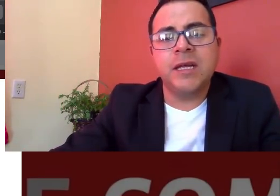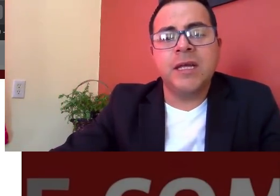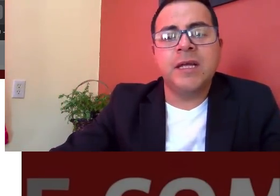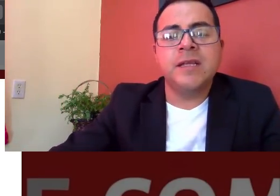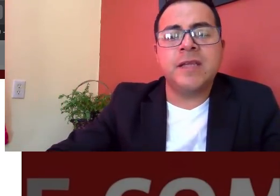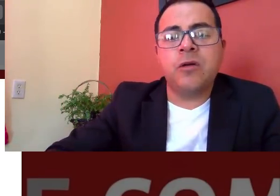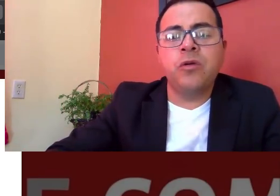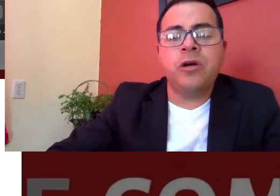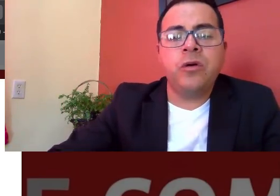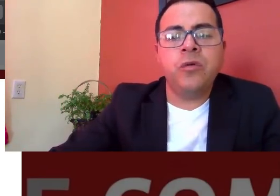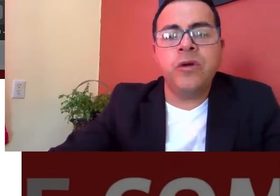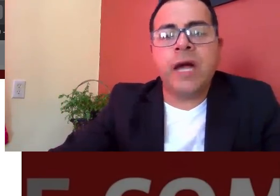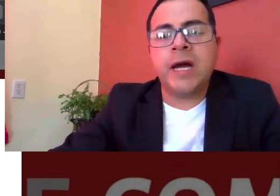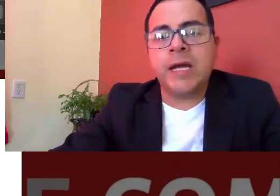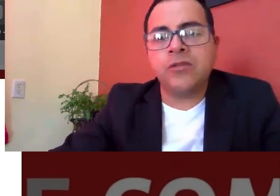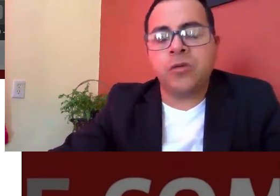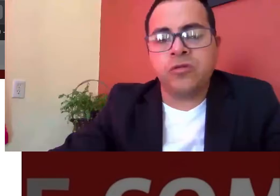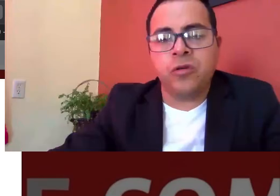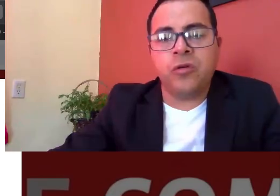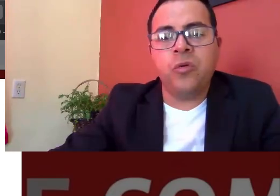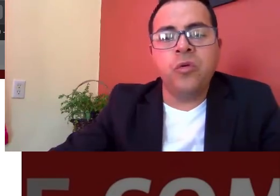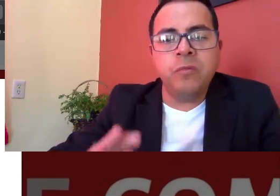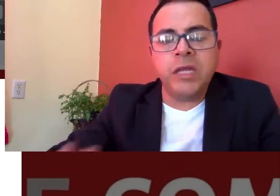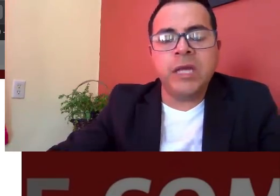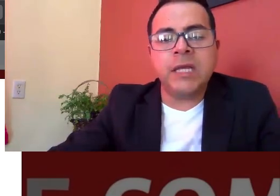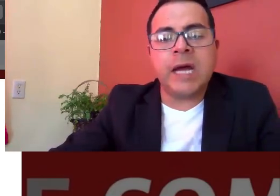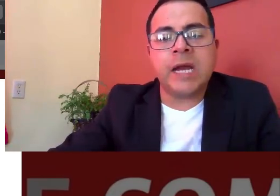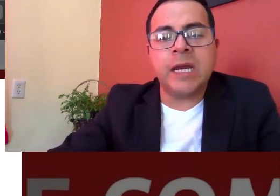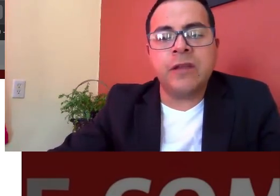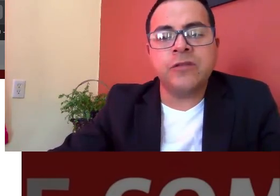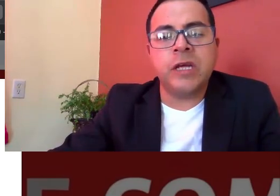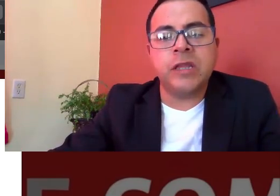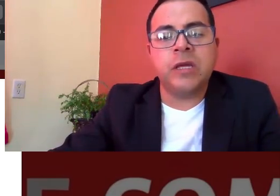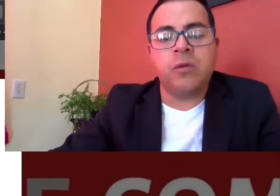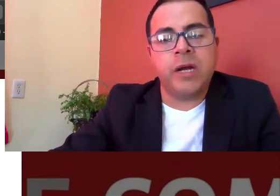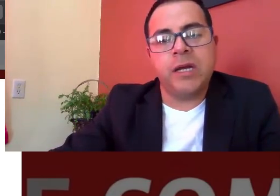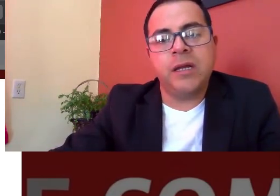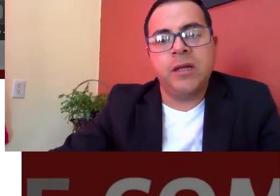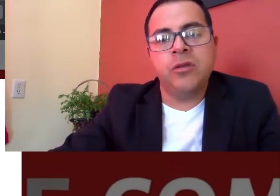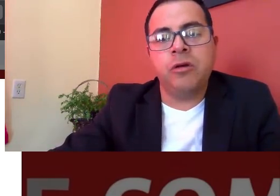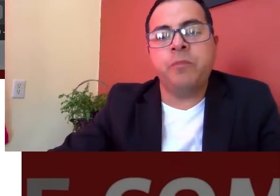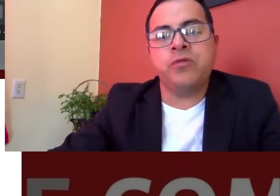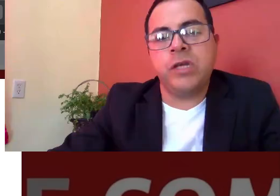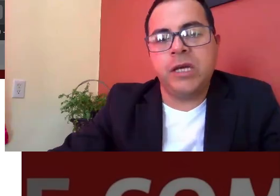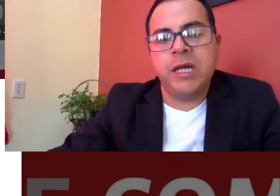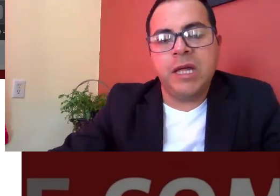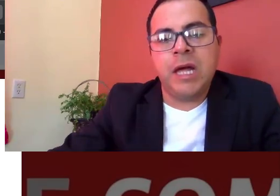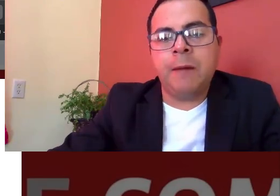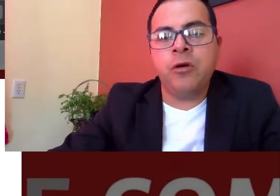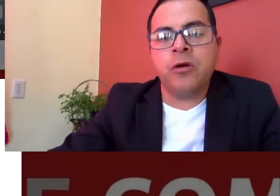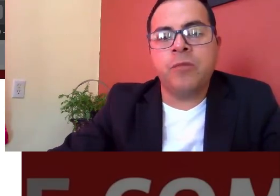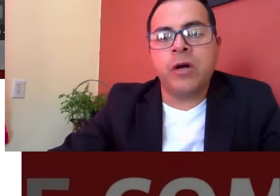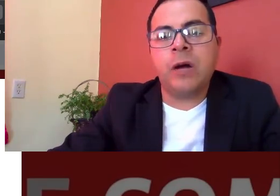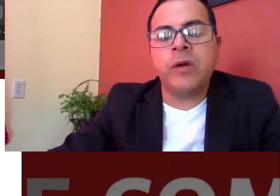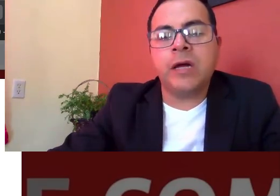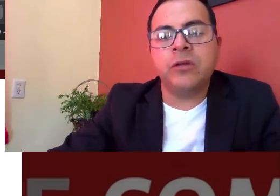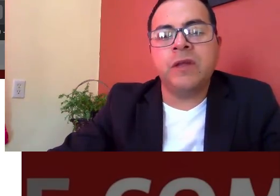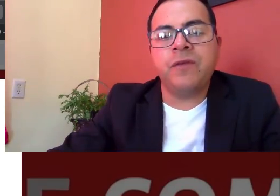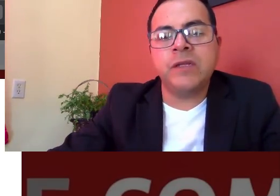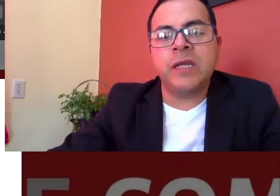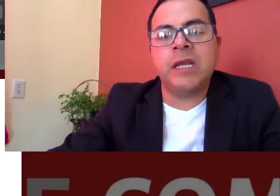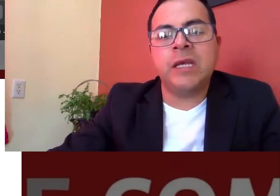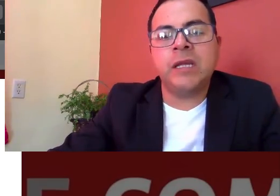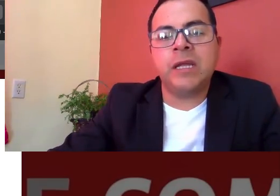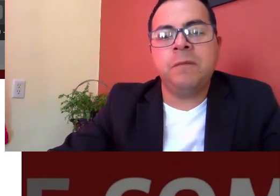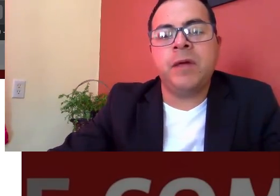siguiente: seguro una gran solución, un meeting de acarreados en Tijuana. No, pues sí. AMLO convoca un acto